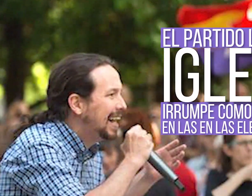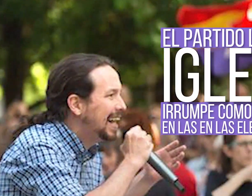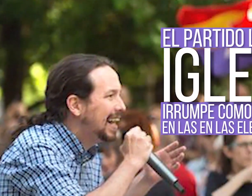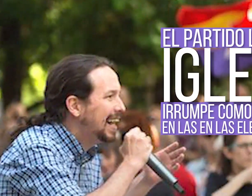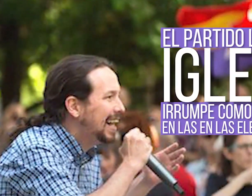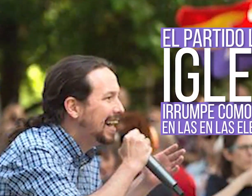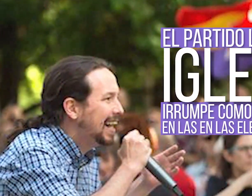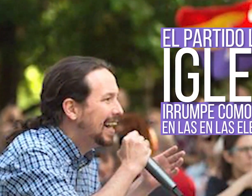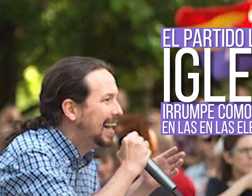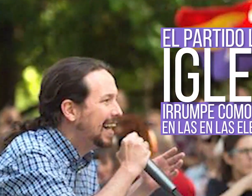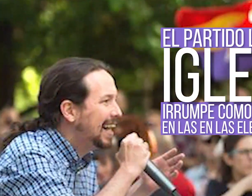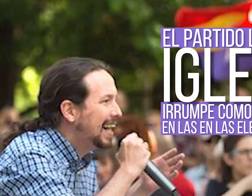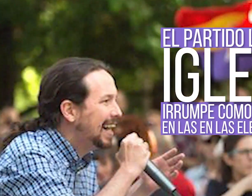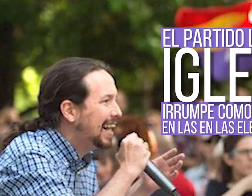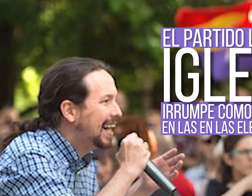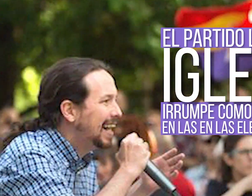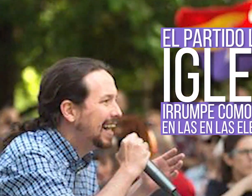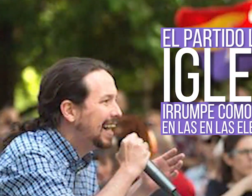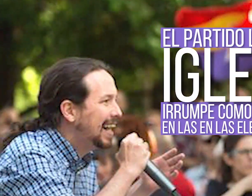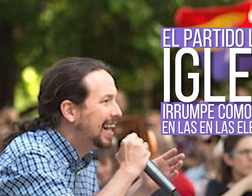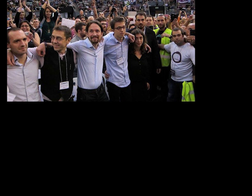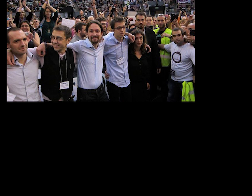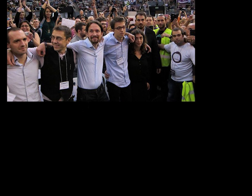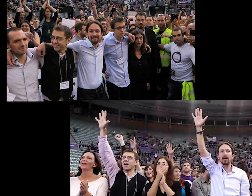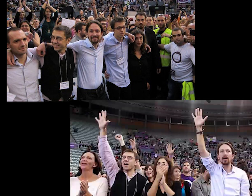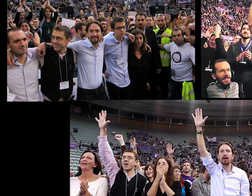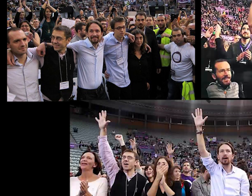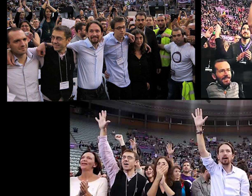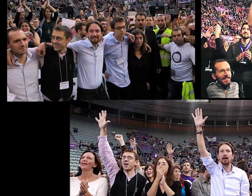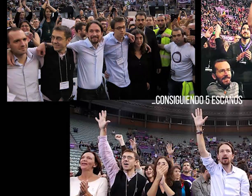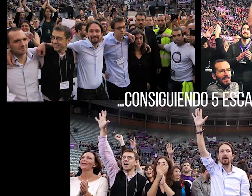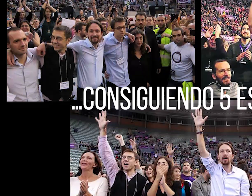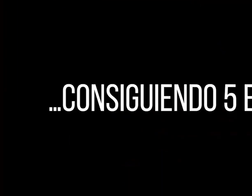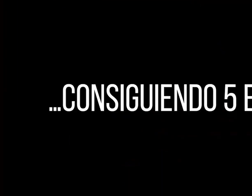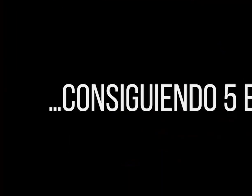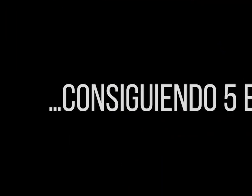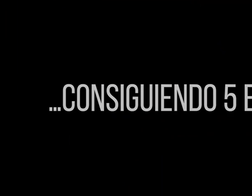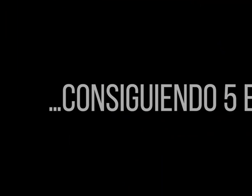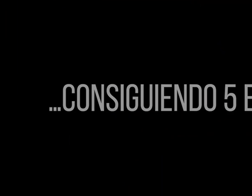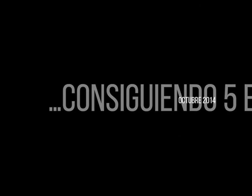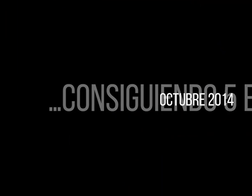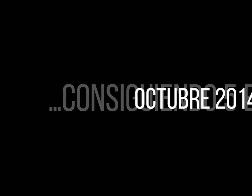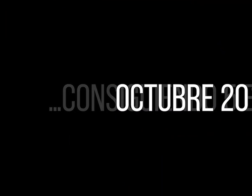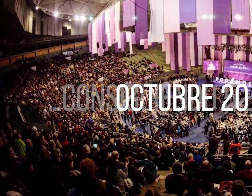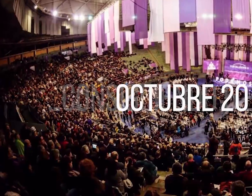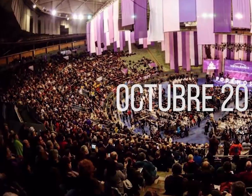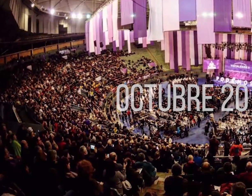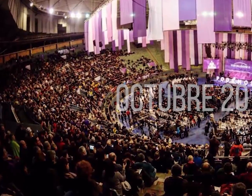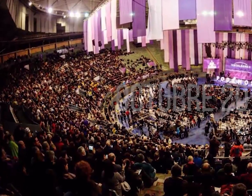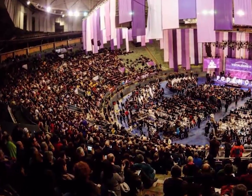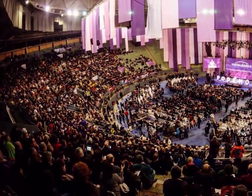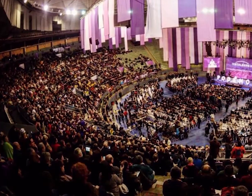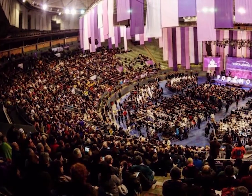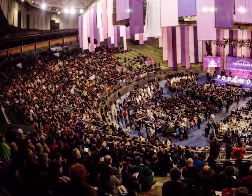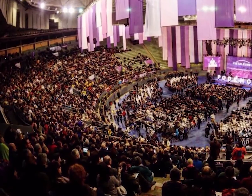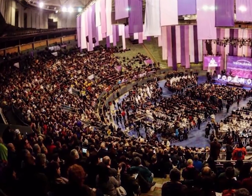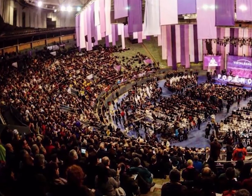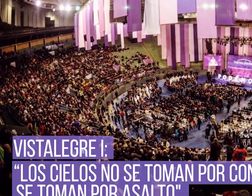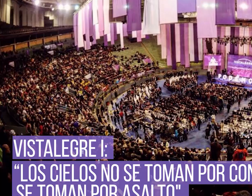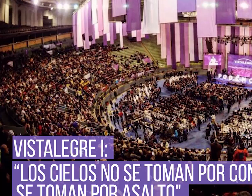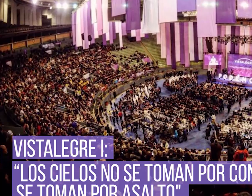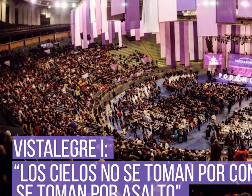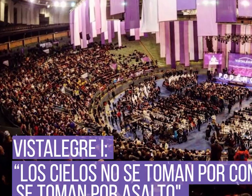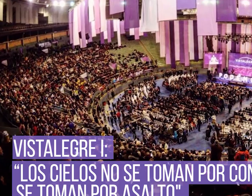Dicen que han llegado, nunca se han marchado. Solo por la revancha de los sueños rotos, pueblos levantados con